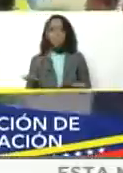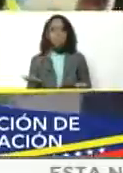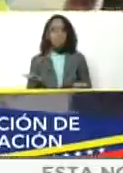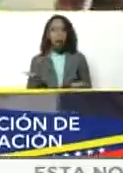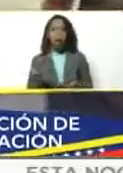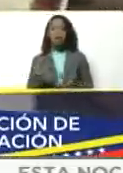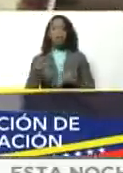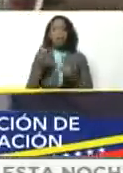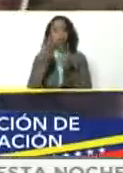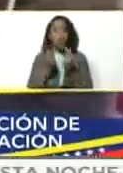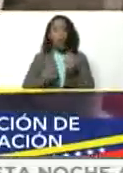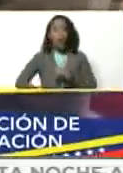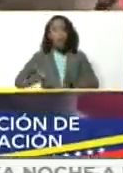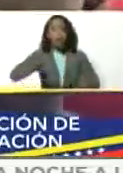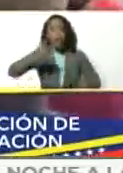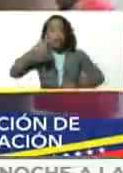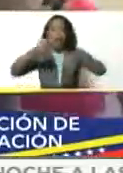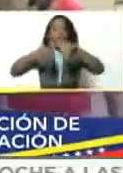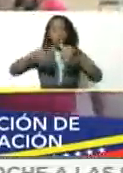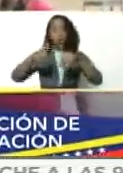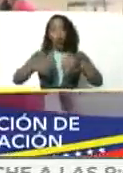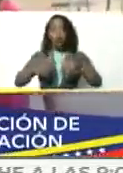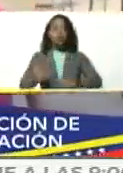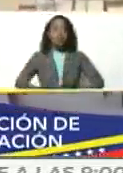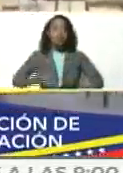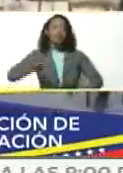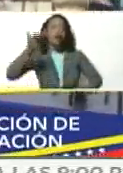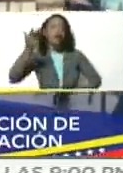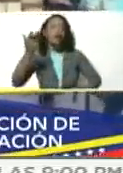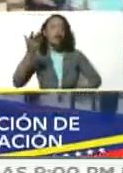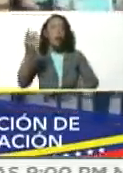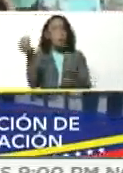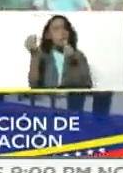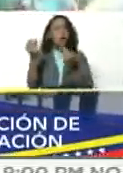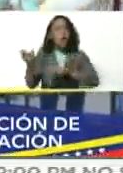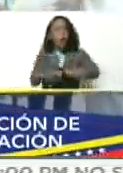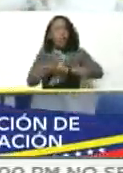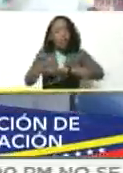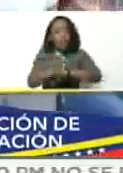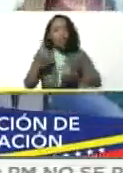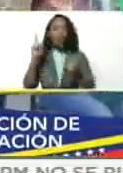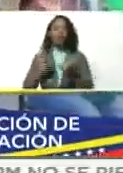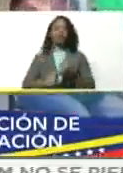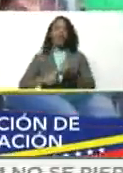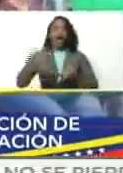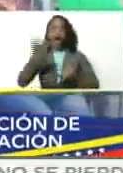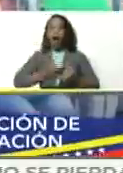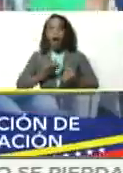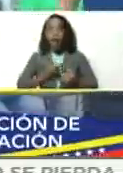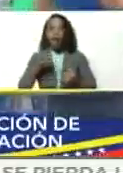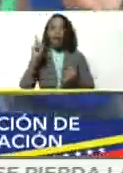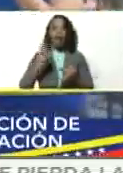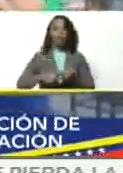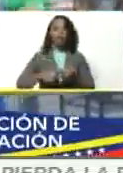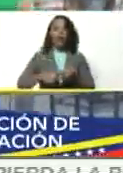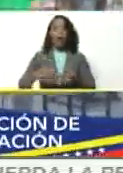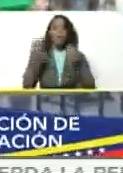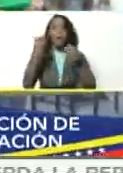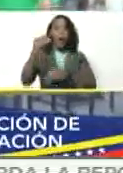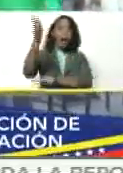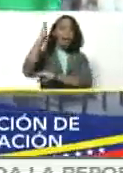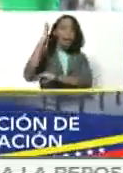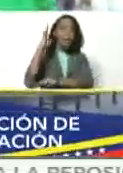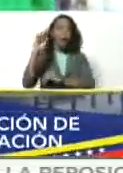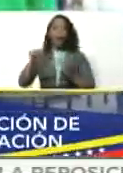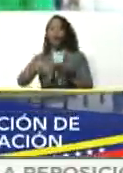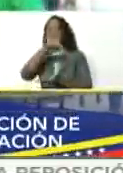Récord, récord. Elecciones. Elecciones para gobernaciones, para alcaldías, para la Asamblea